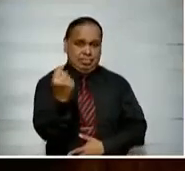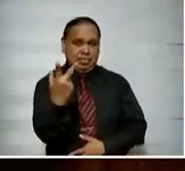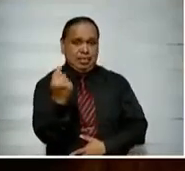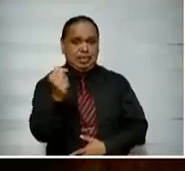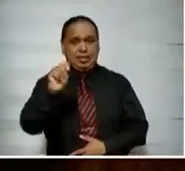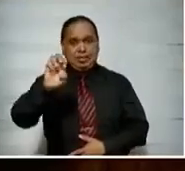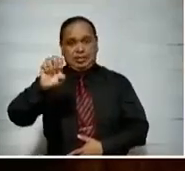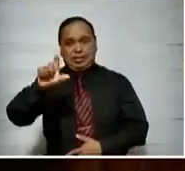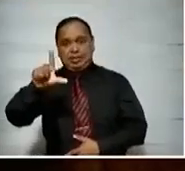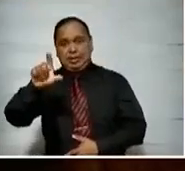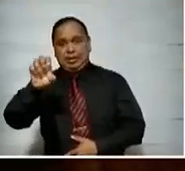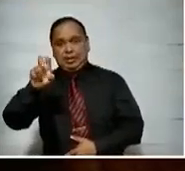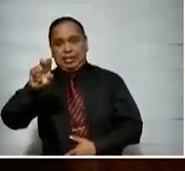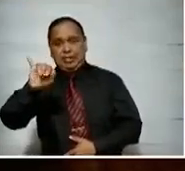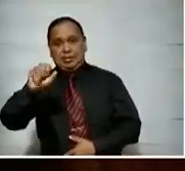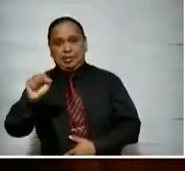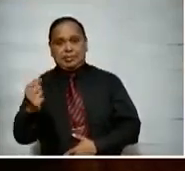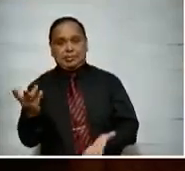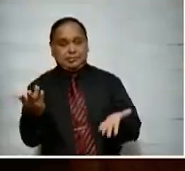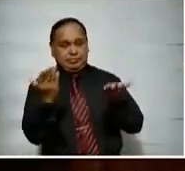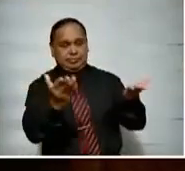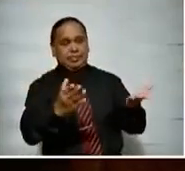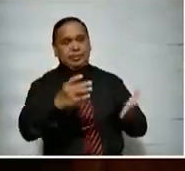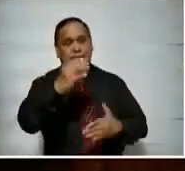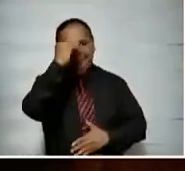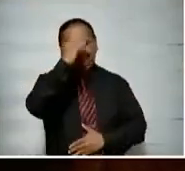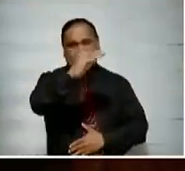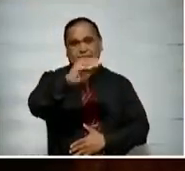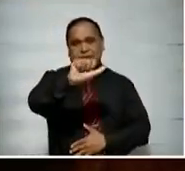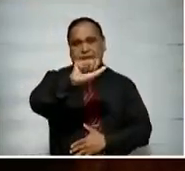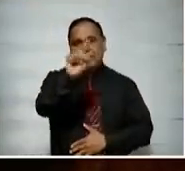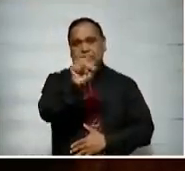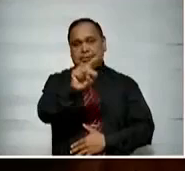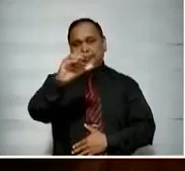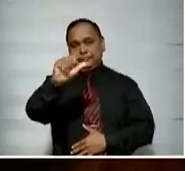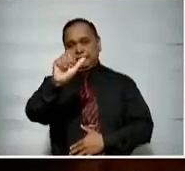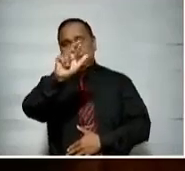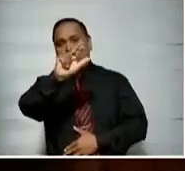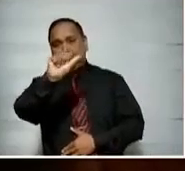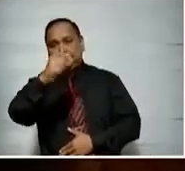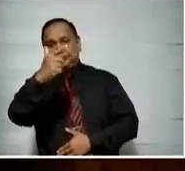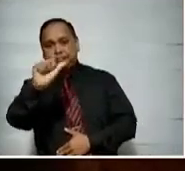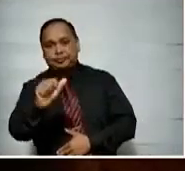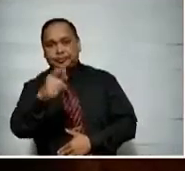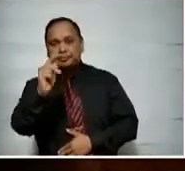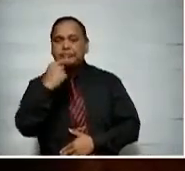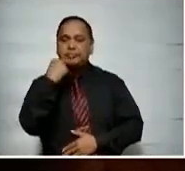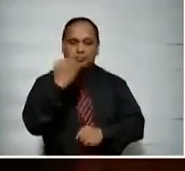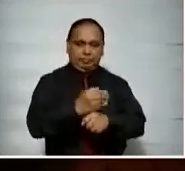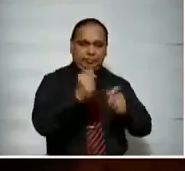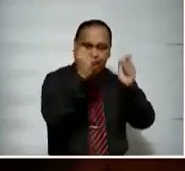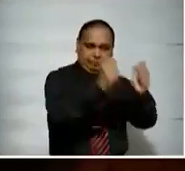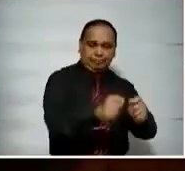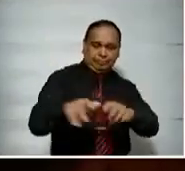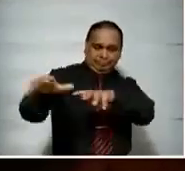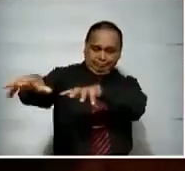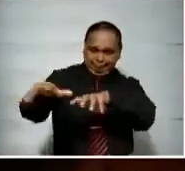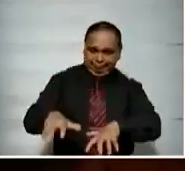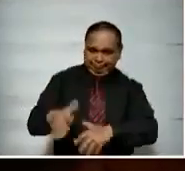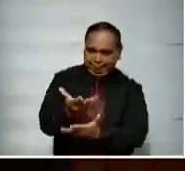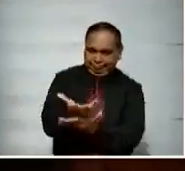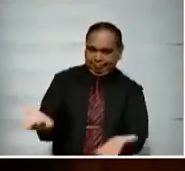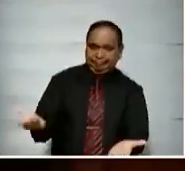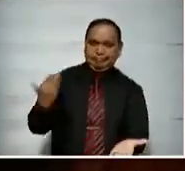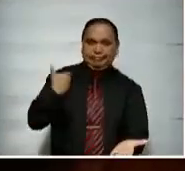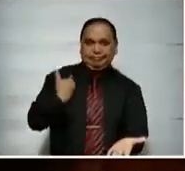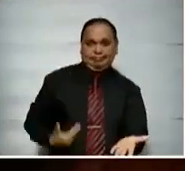una responsabilidad. Y usted, señor Azcárraga, también la tiene, y tiene la responsabilidad de que a ciudadanos que no tienen incluso nada que ver, yo